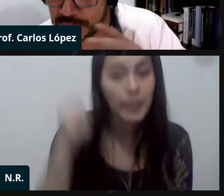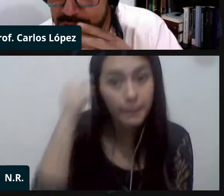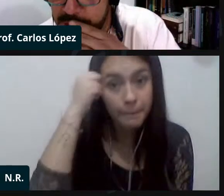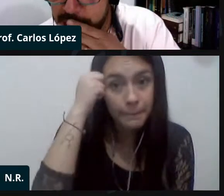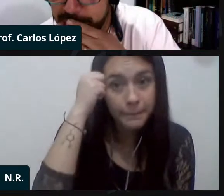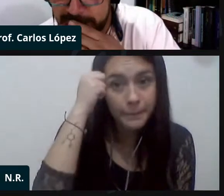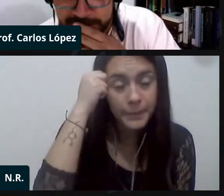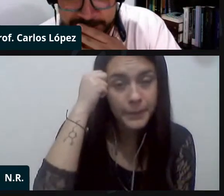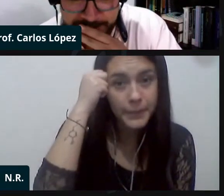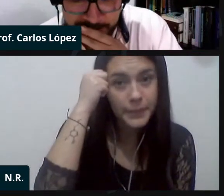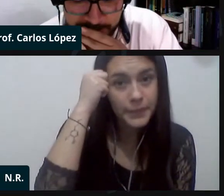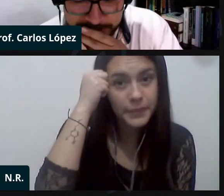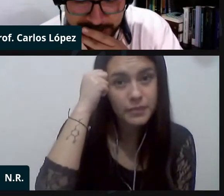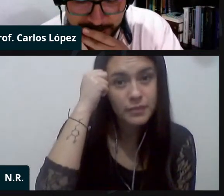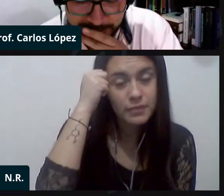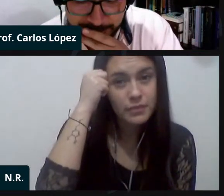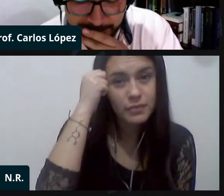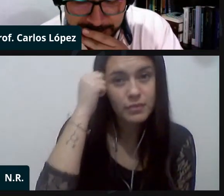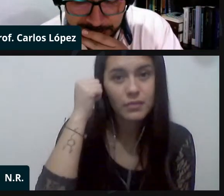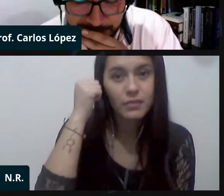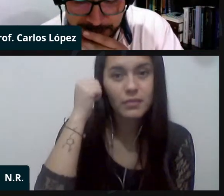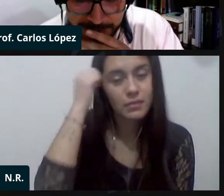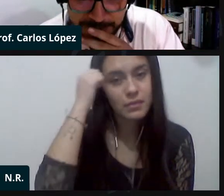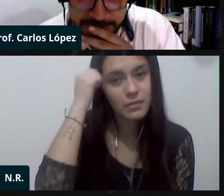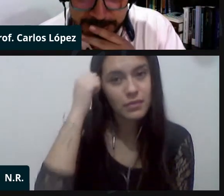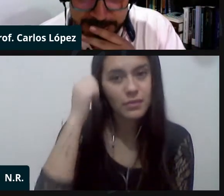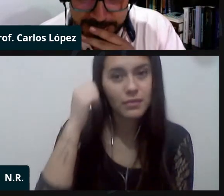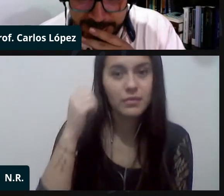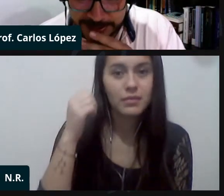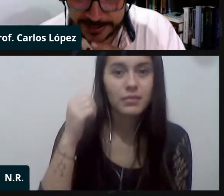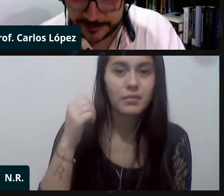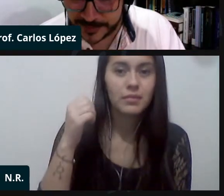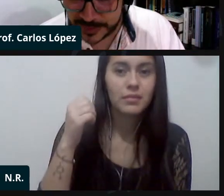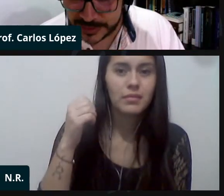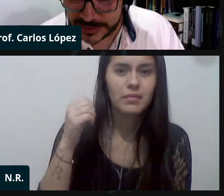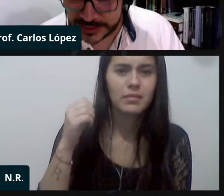El maestro, ¿cómo se llama? El maestro.